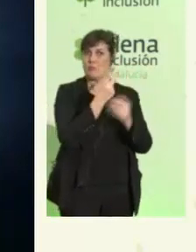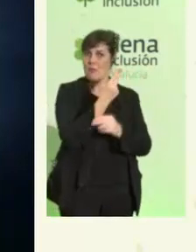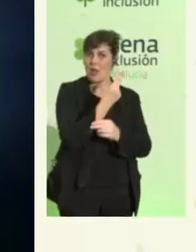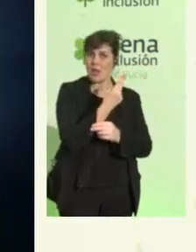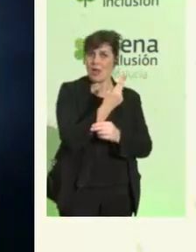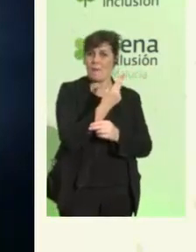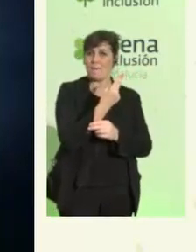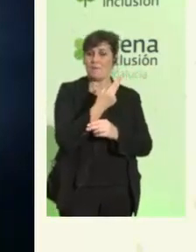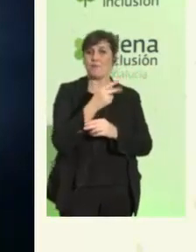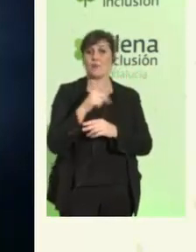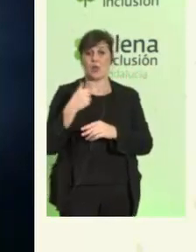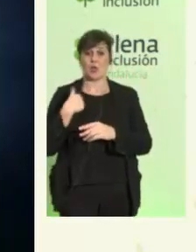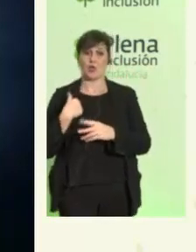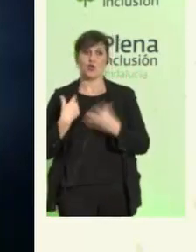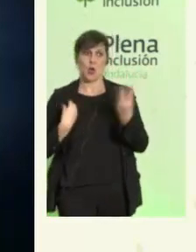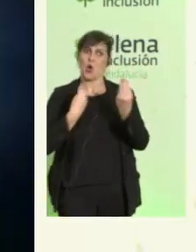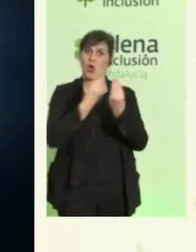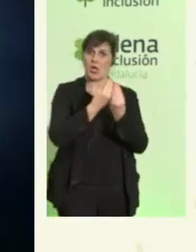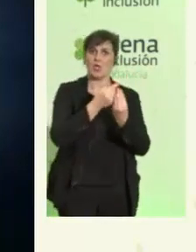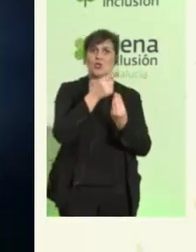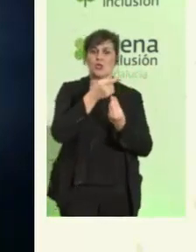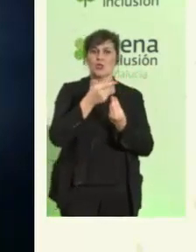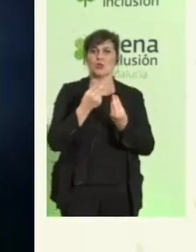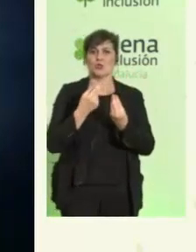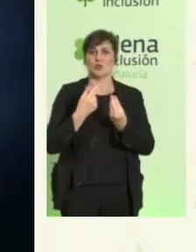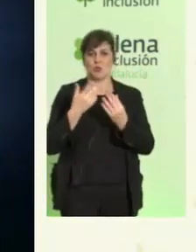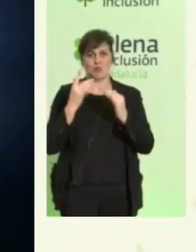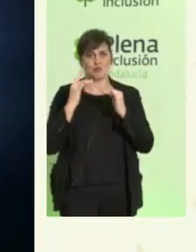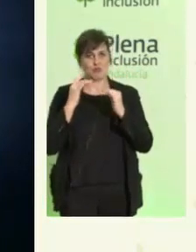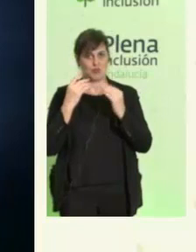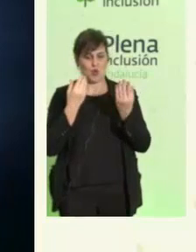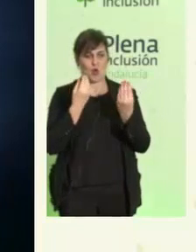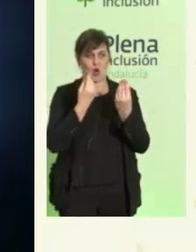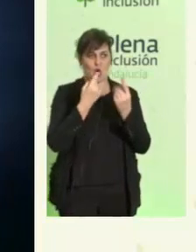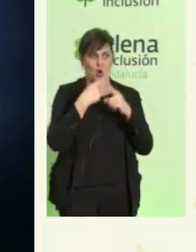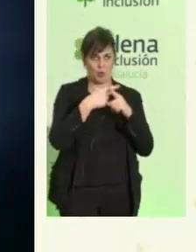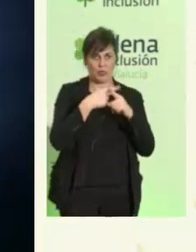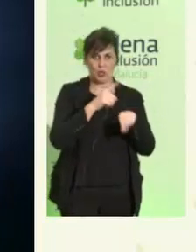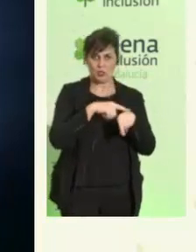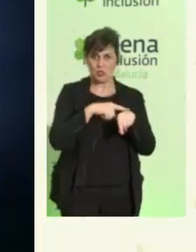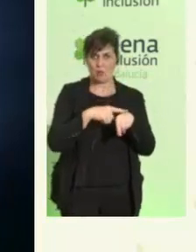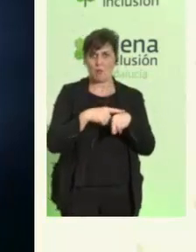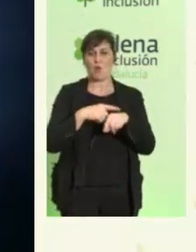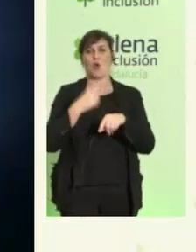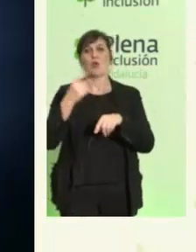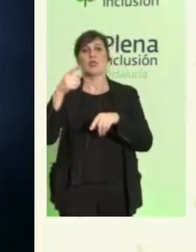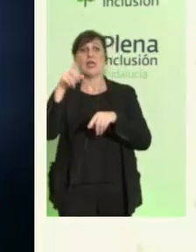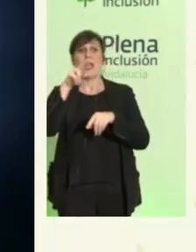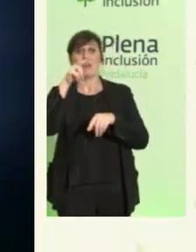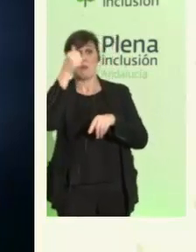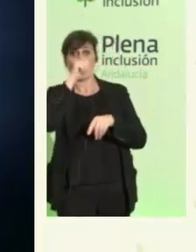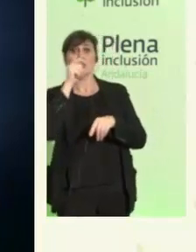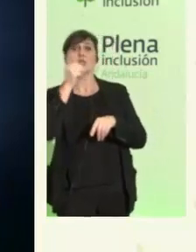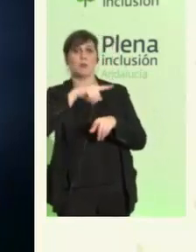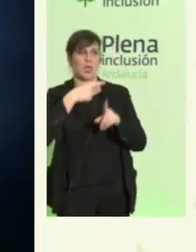Tyrone, y sus otros hermanos también siguen pasando mucho con él. No había ninguno de nosotros